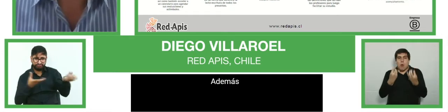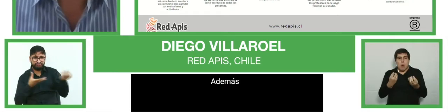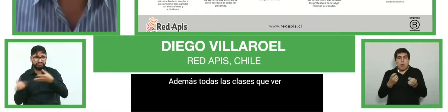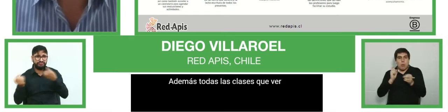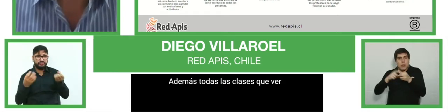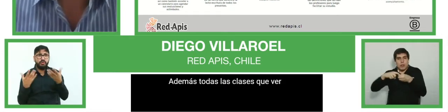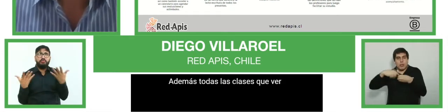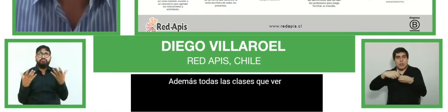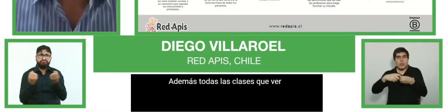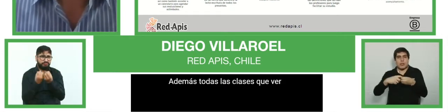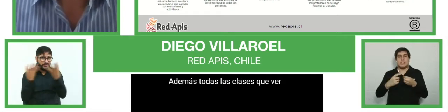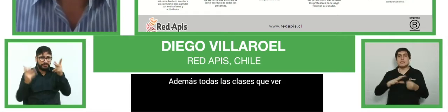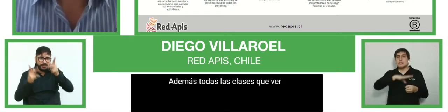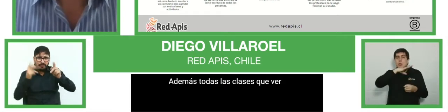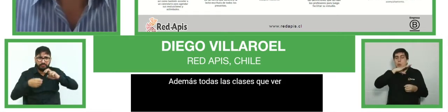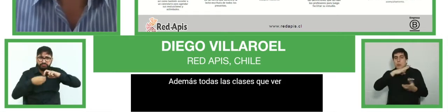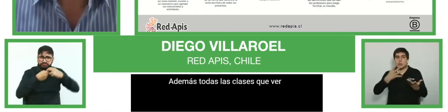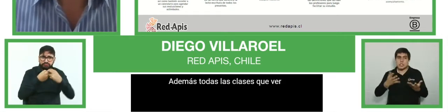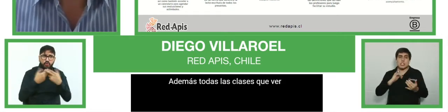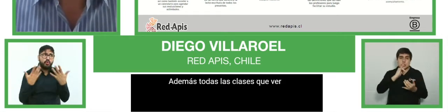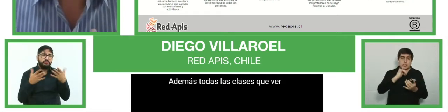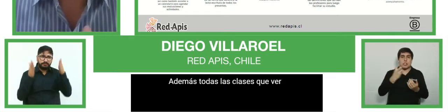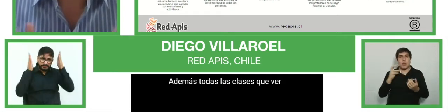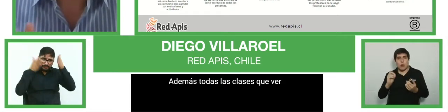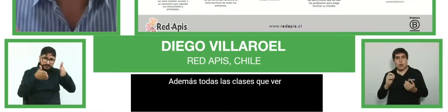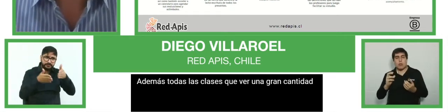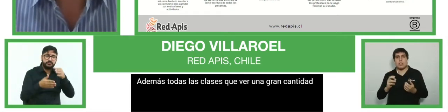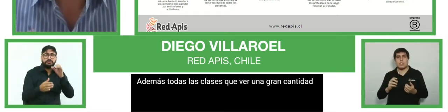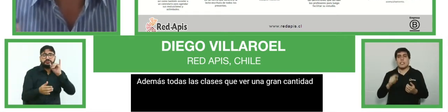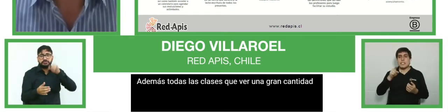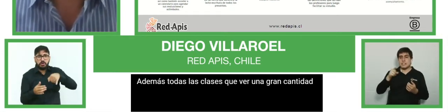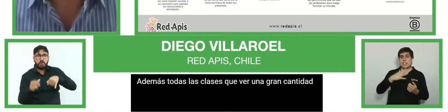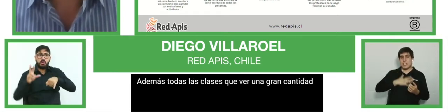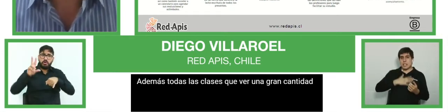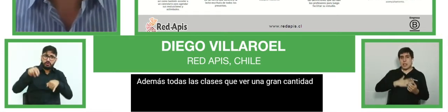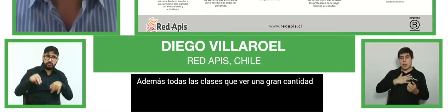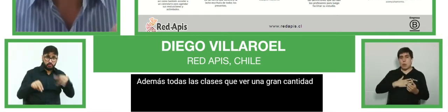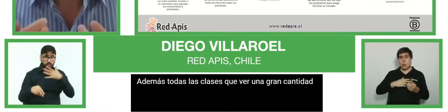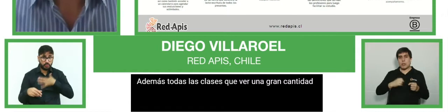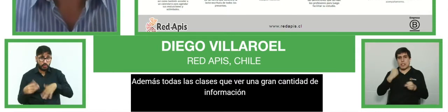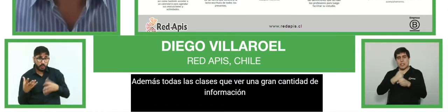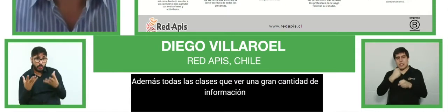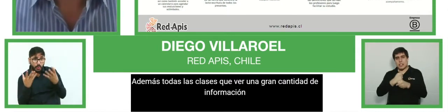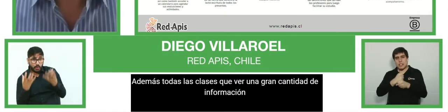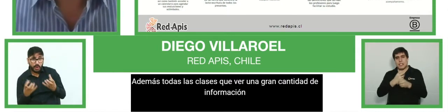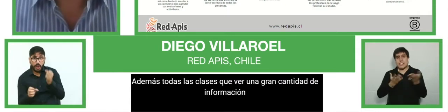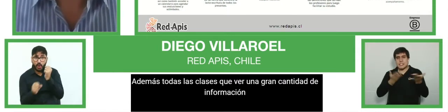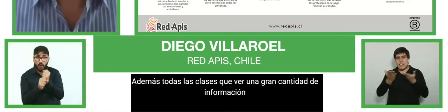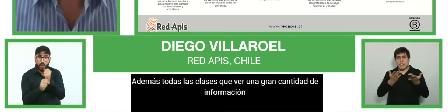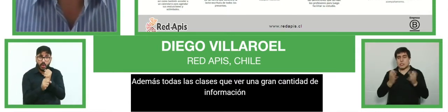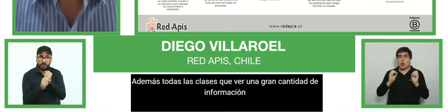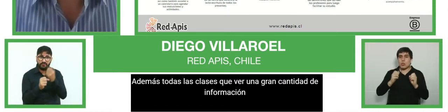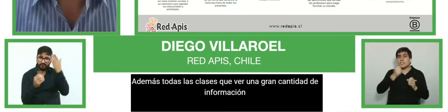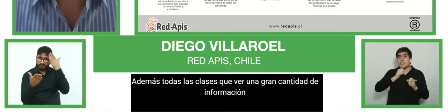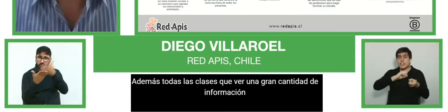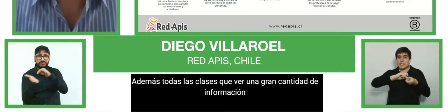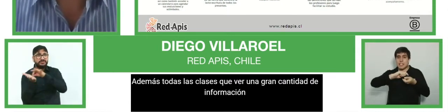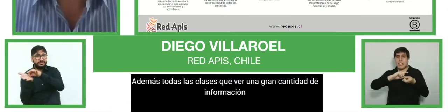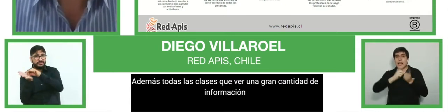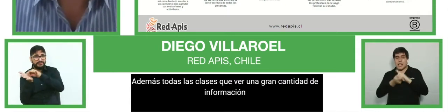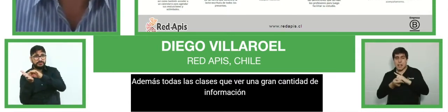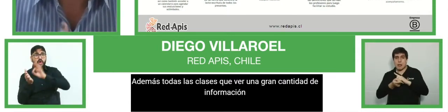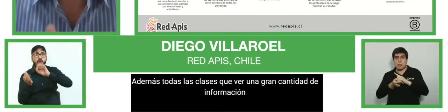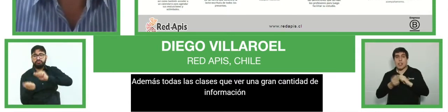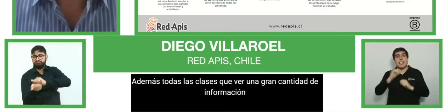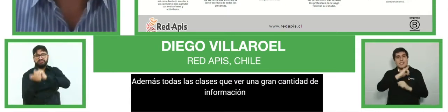están utilizando o no, si les parece bien el servicio, si hay que hacer ajustes, y esto lo compartimos con las instituciones de